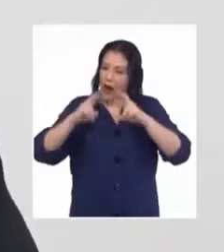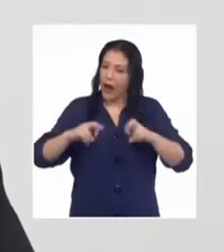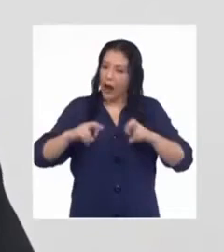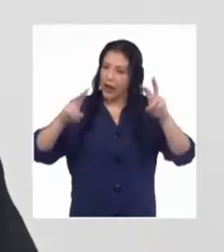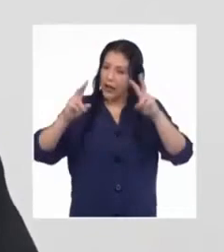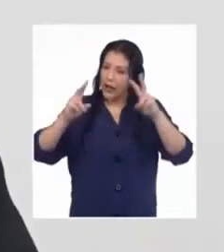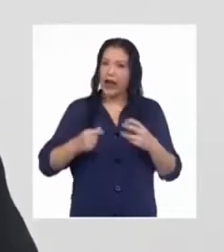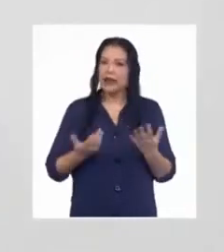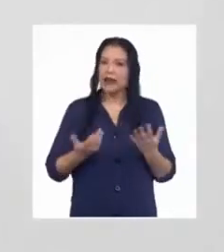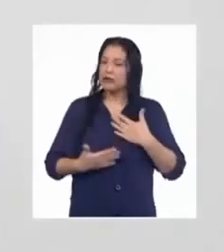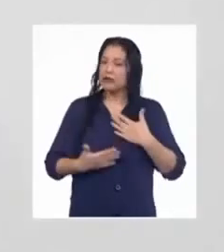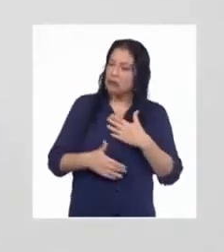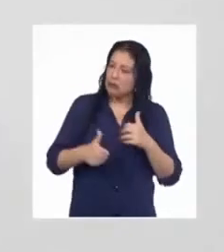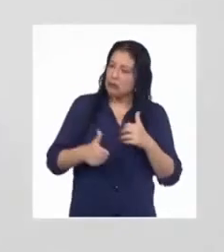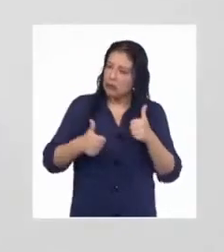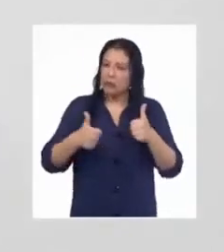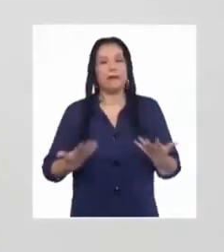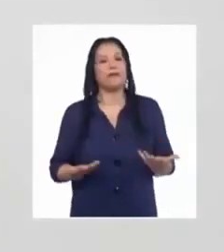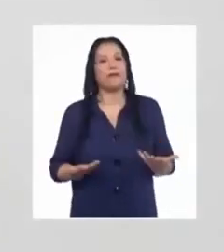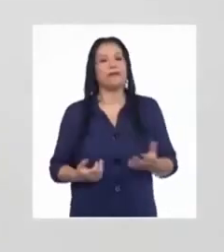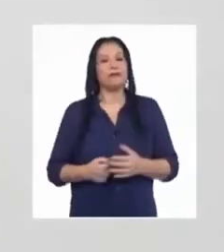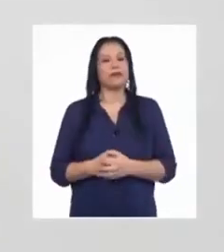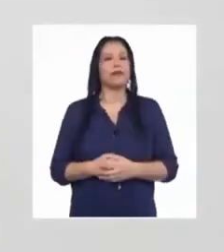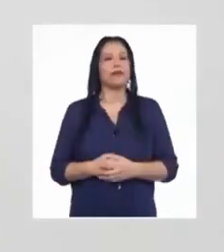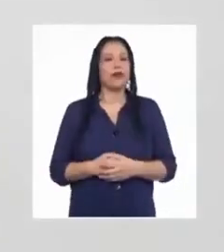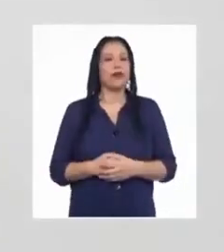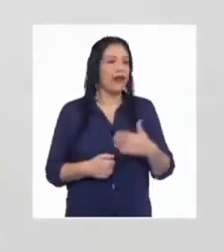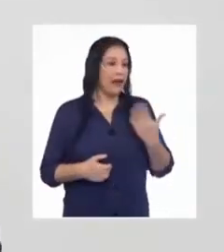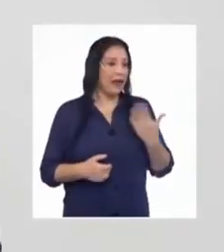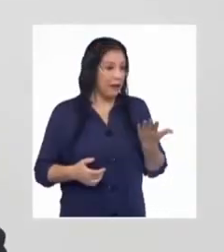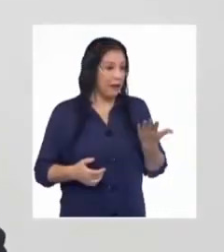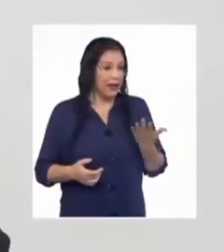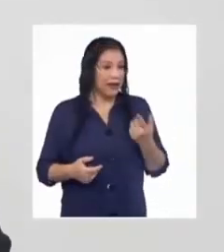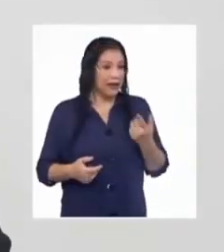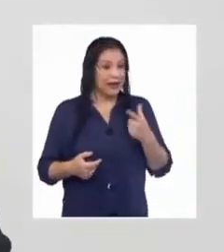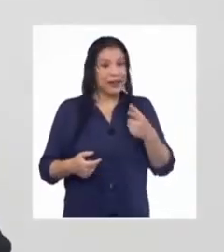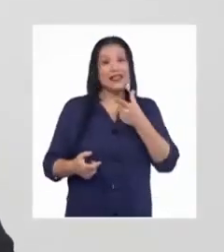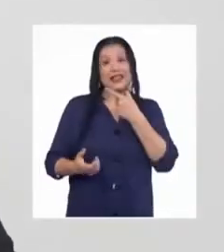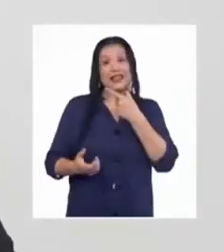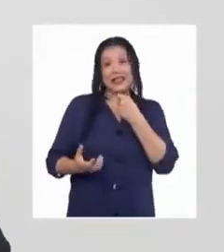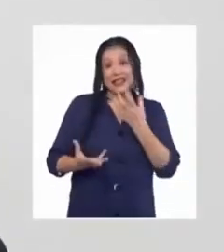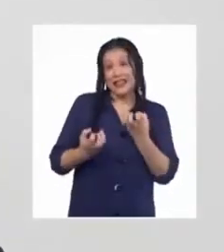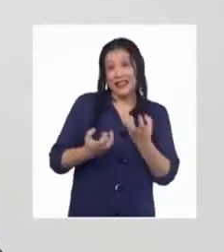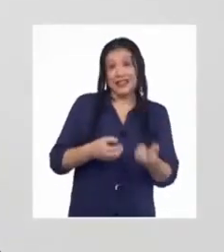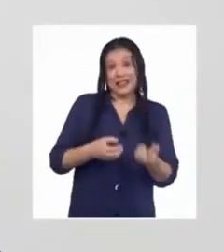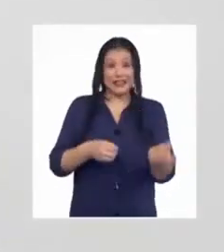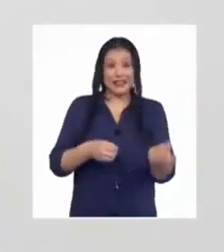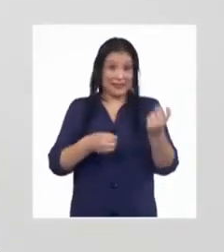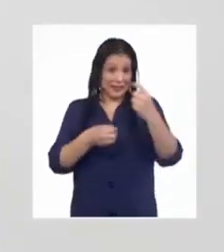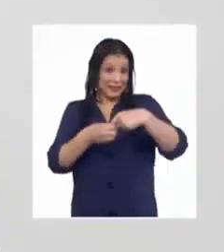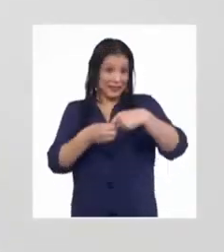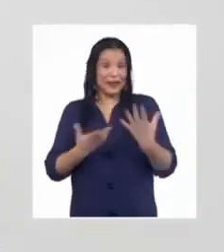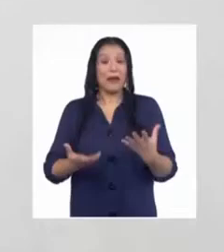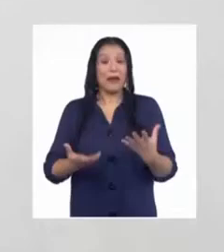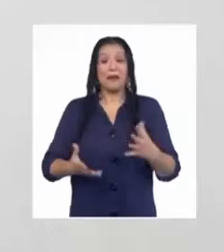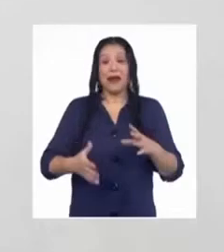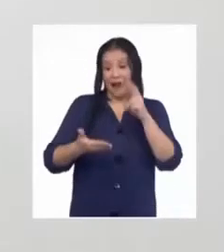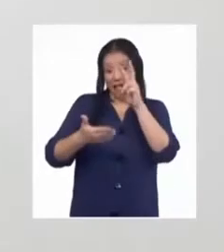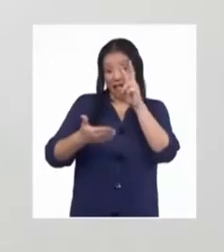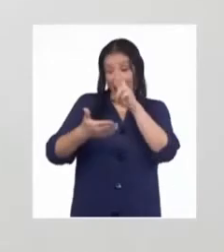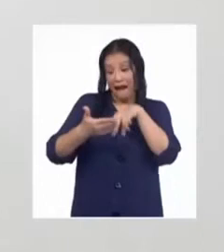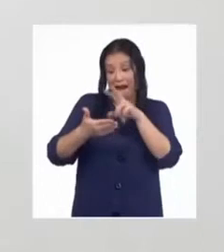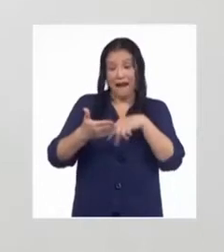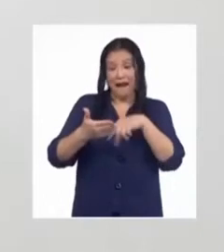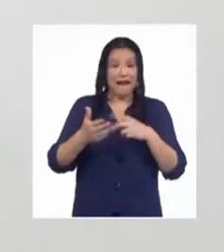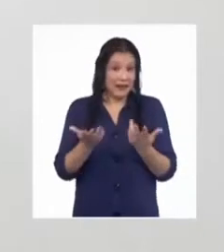más dinámico. Annalí, ¿te gustaría acompañarnos a analizar el texto?